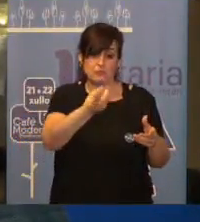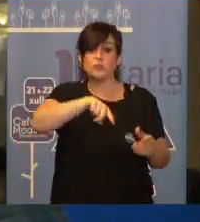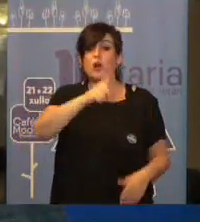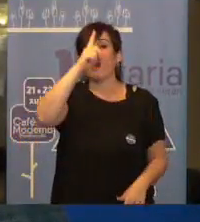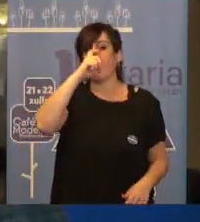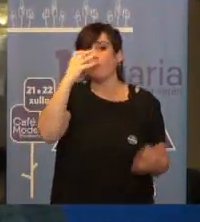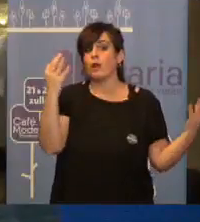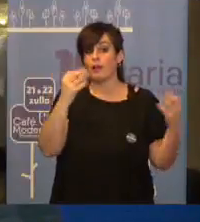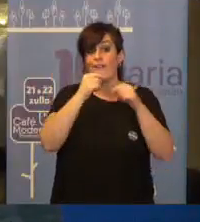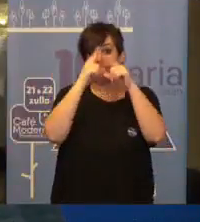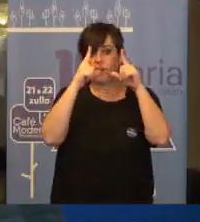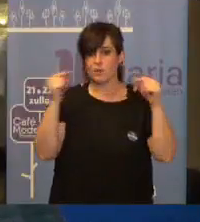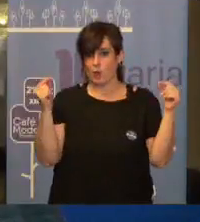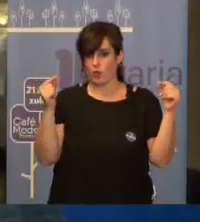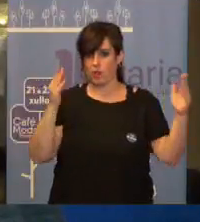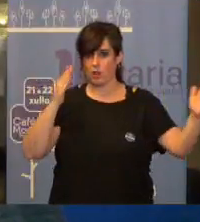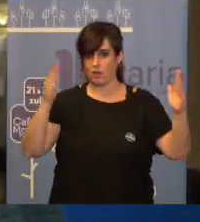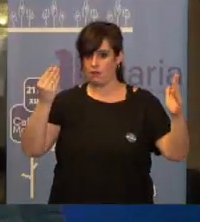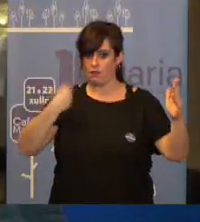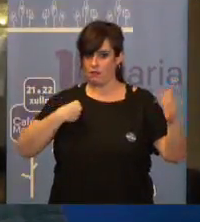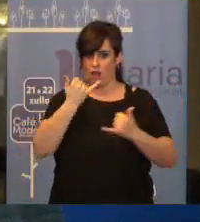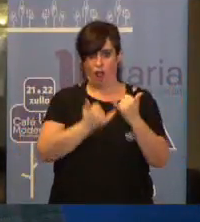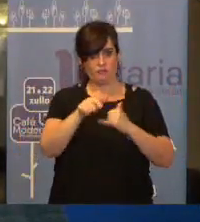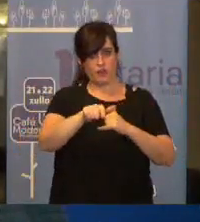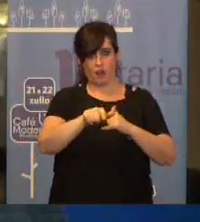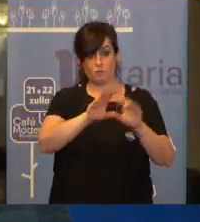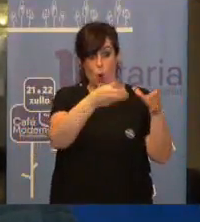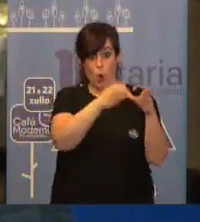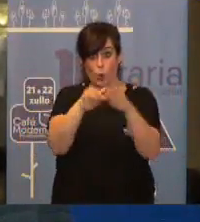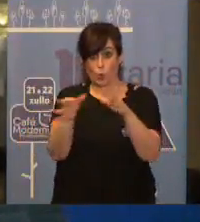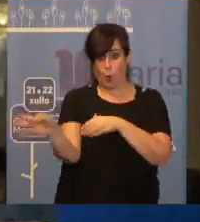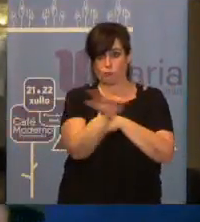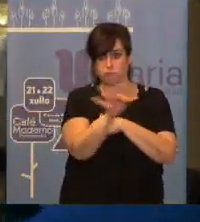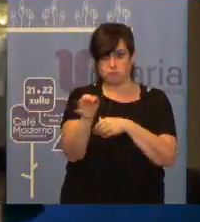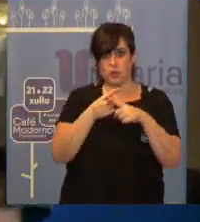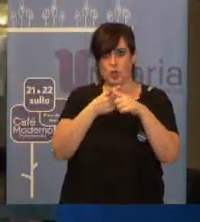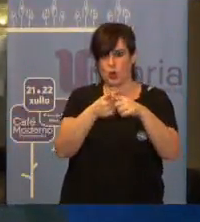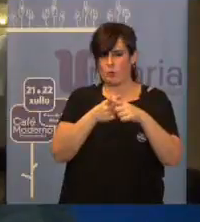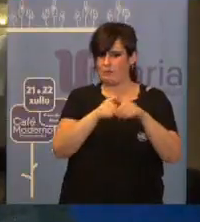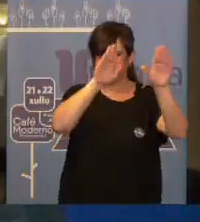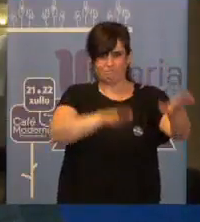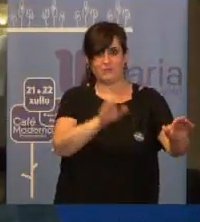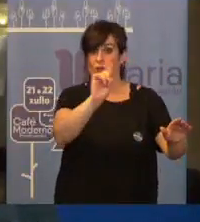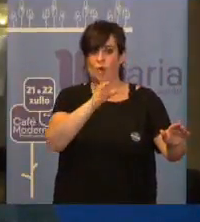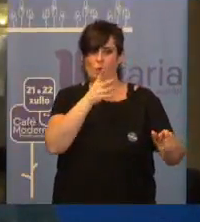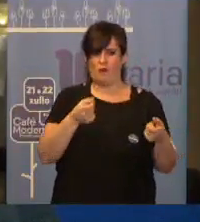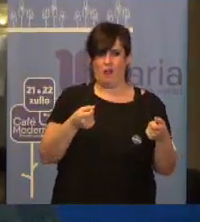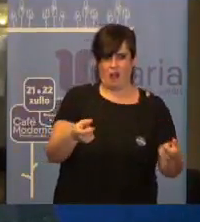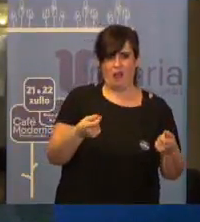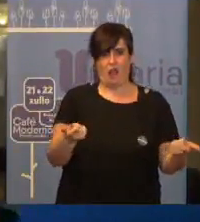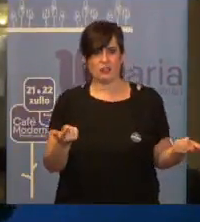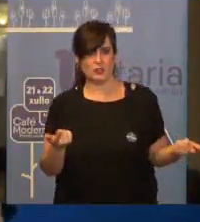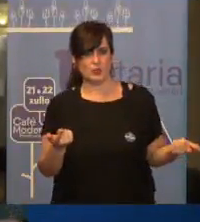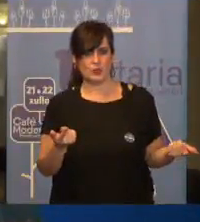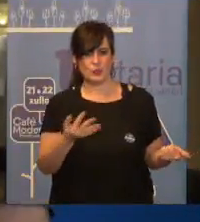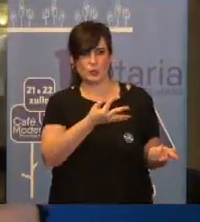que Felipe González non foi nada partidario daquele partido porque xa tiña un problema vasco, tiña un problema catalán e non quería promover